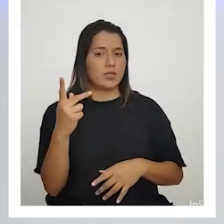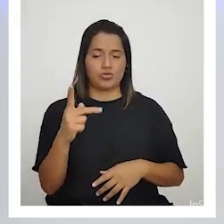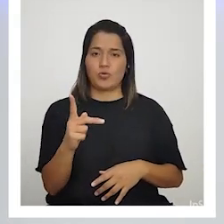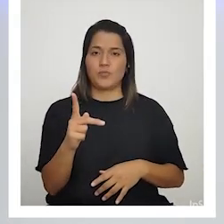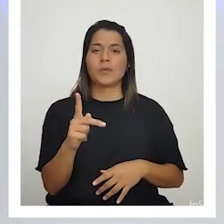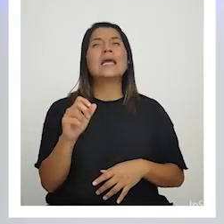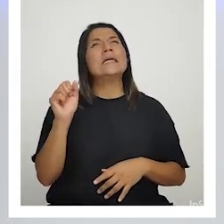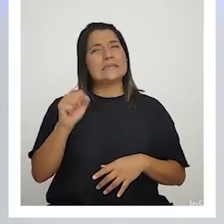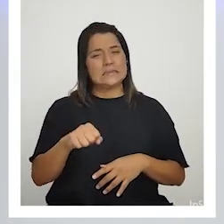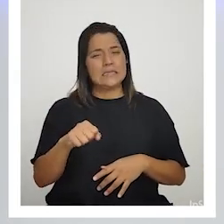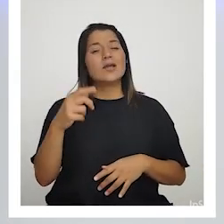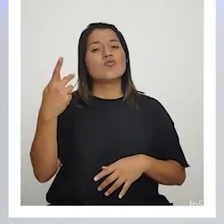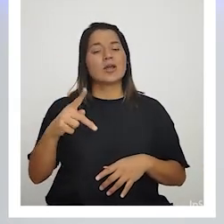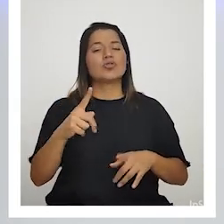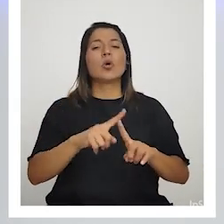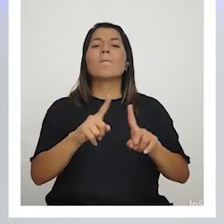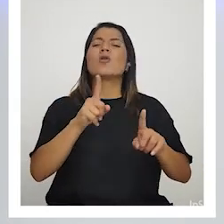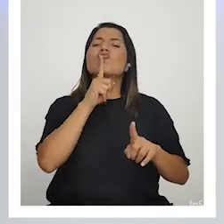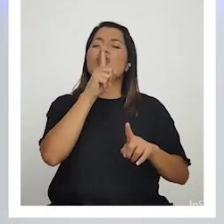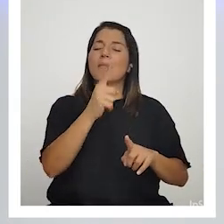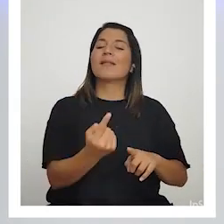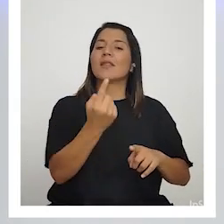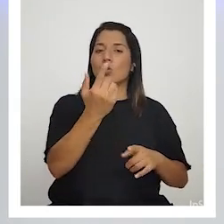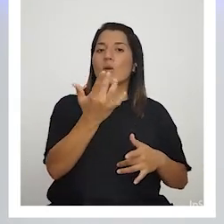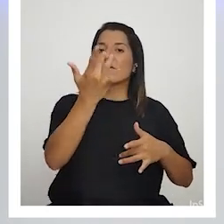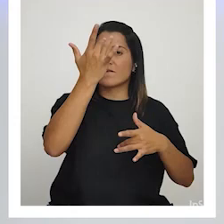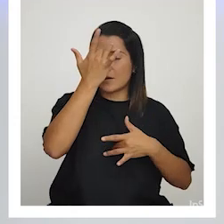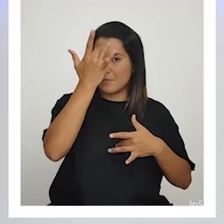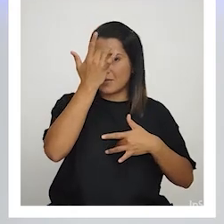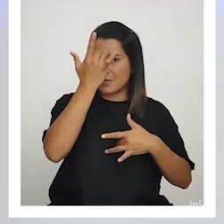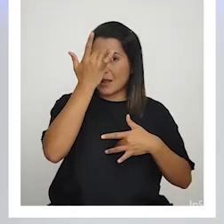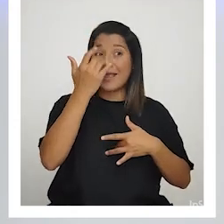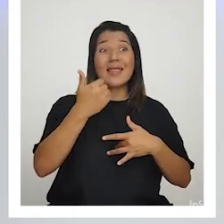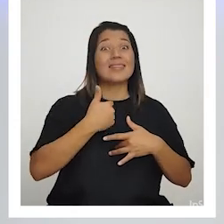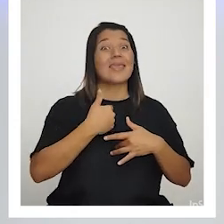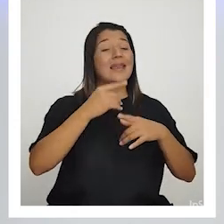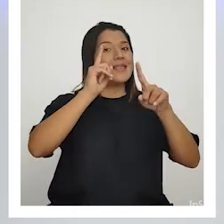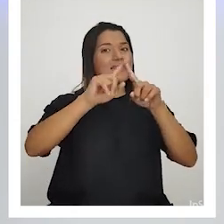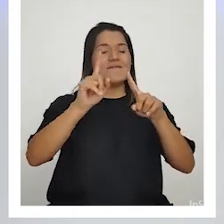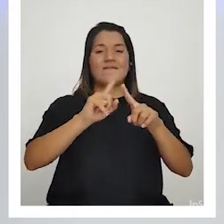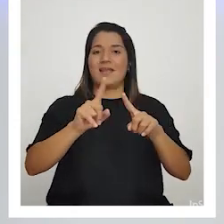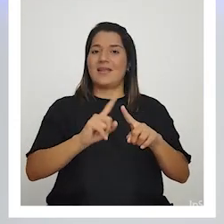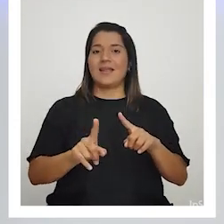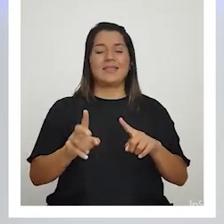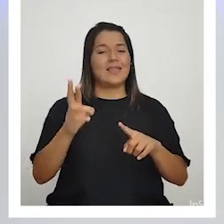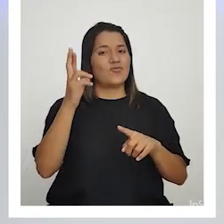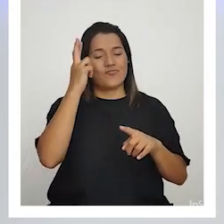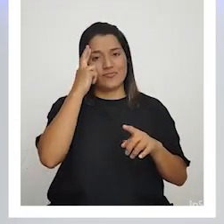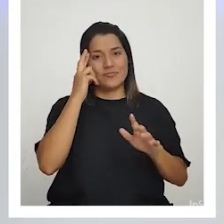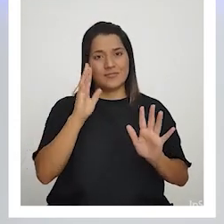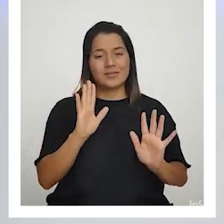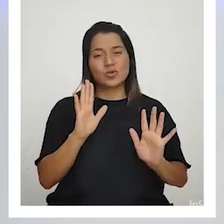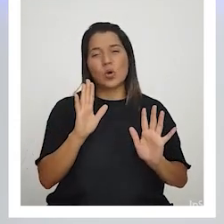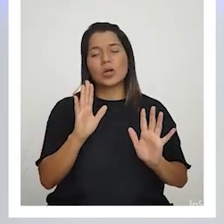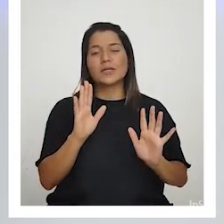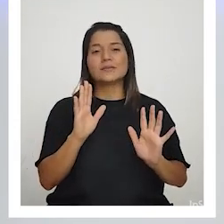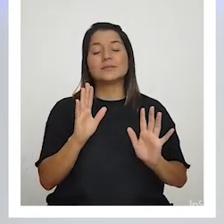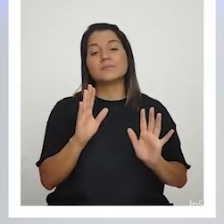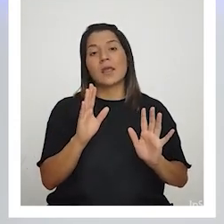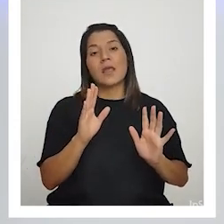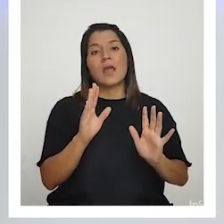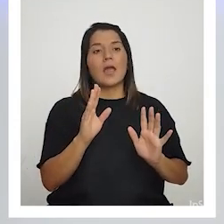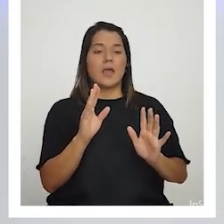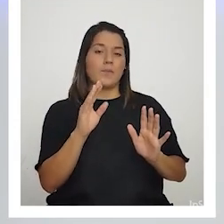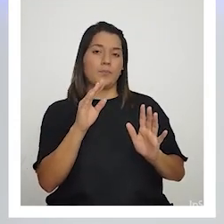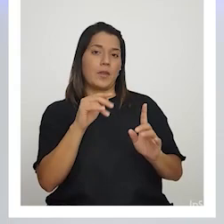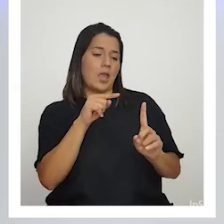riesgo, pero en sí es una enfermedad que es multifactorial, involucra varios aspectos de una persona, de su vida, incluso